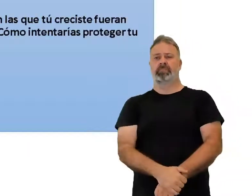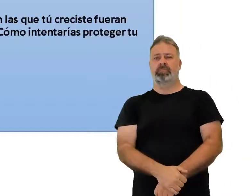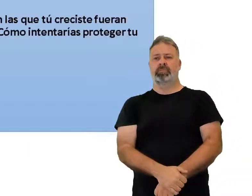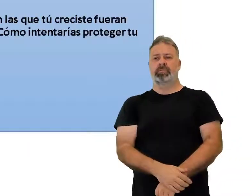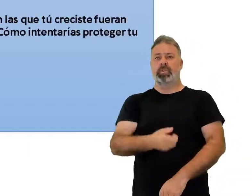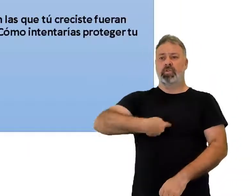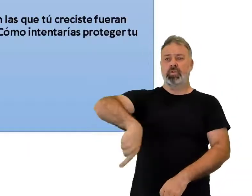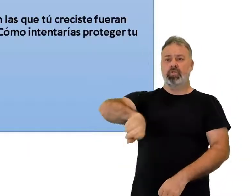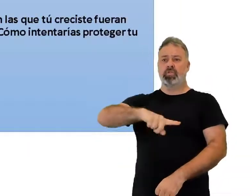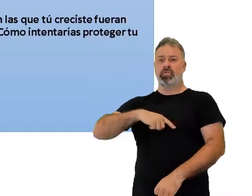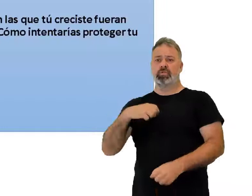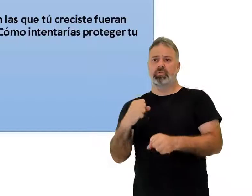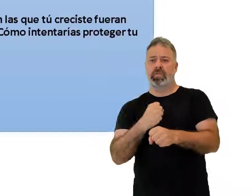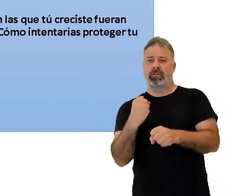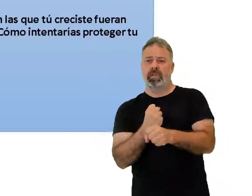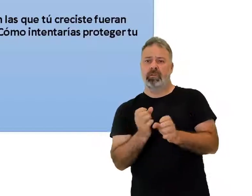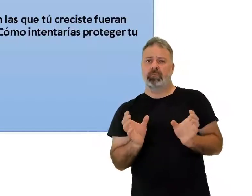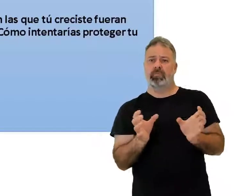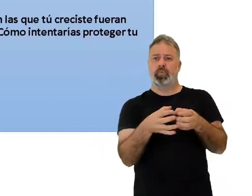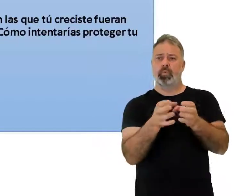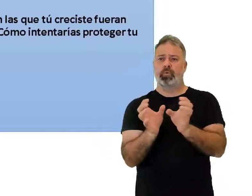se trabaja en grupo.